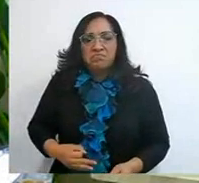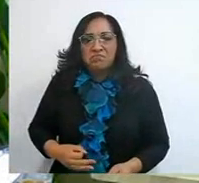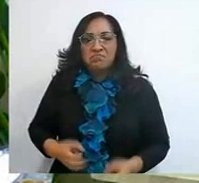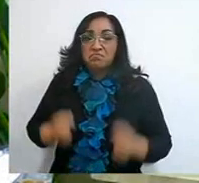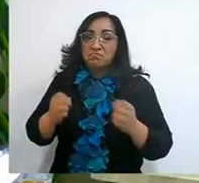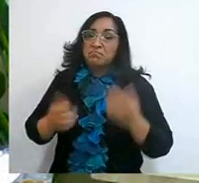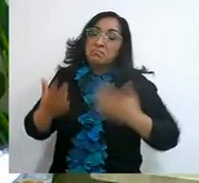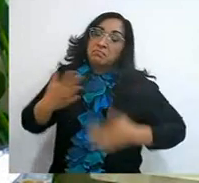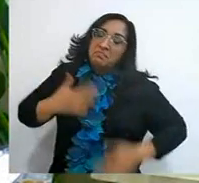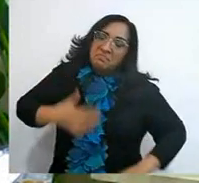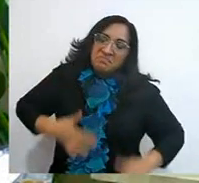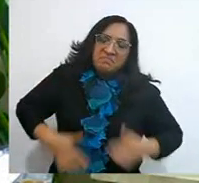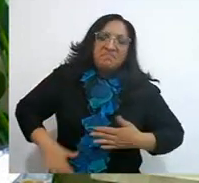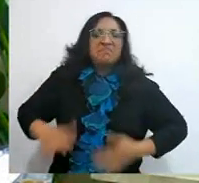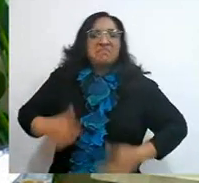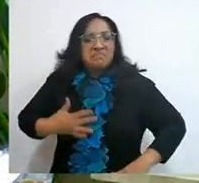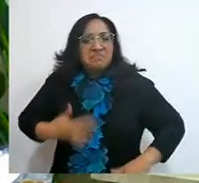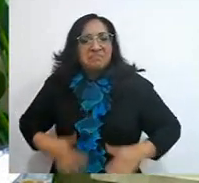en confort.